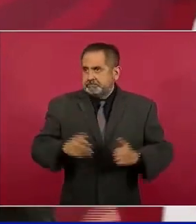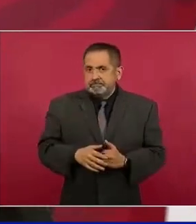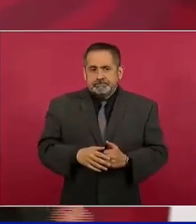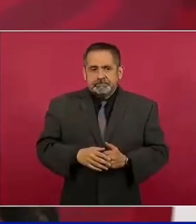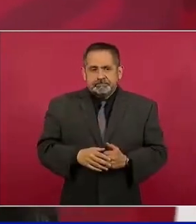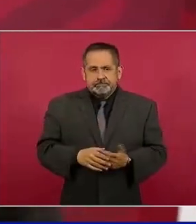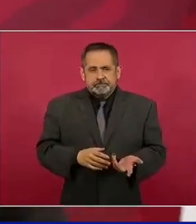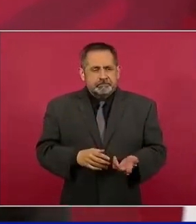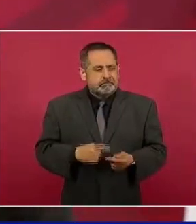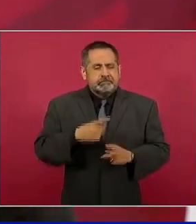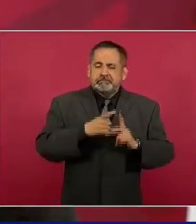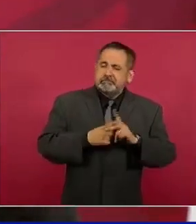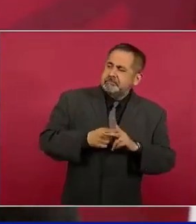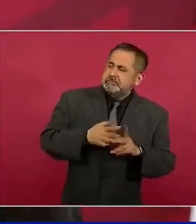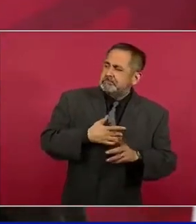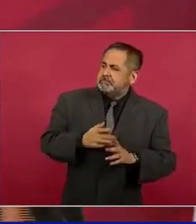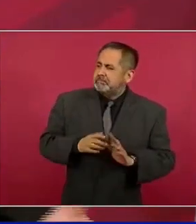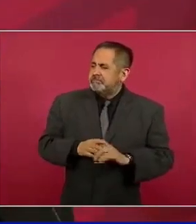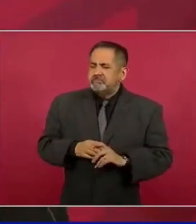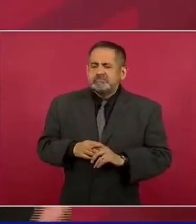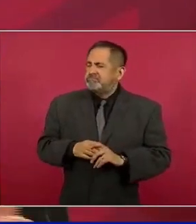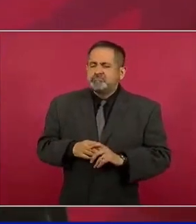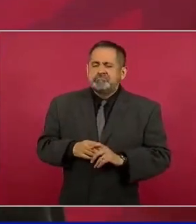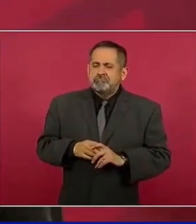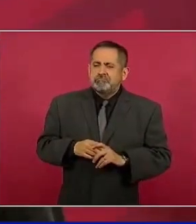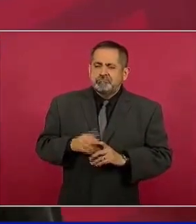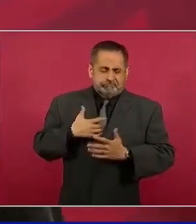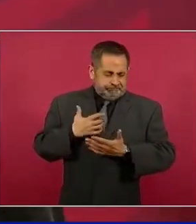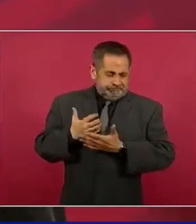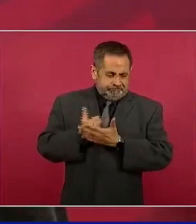que calcularon, no vamos a ganar.